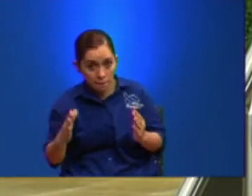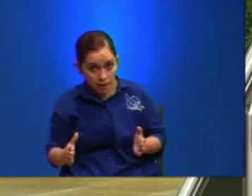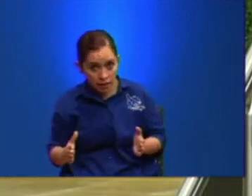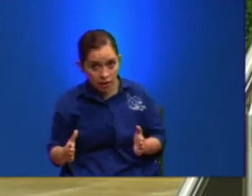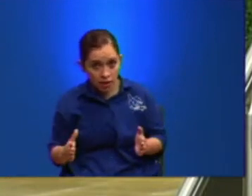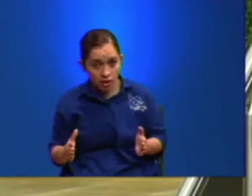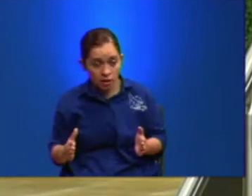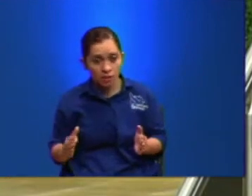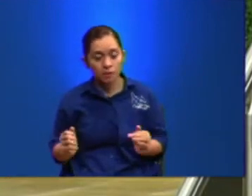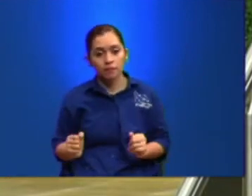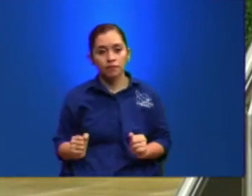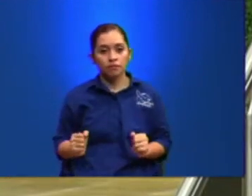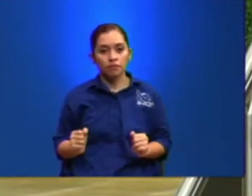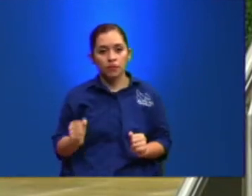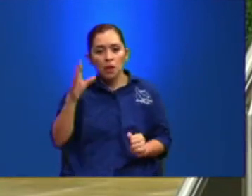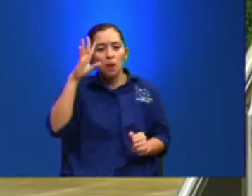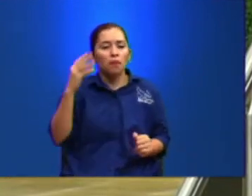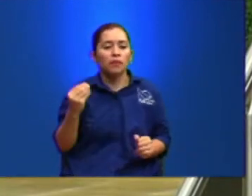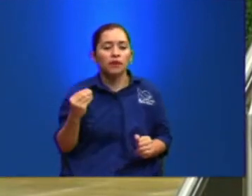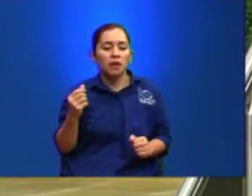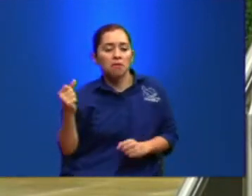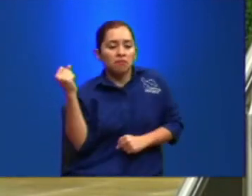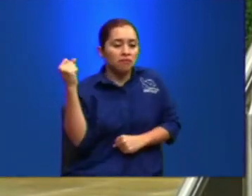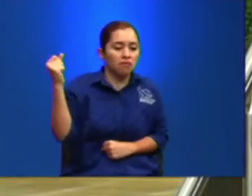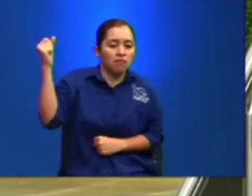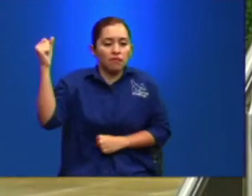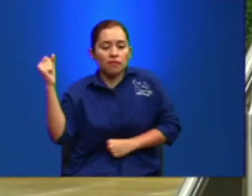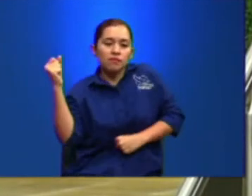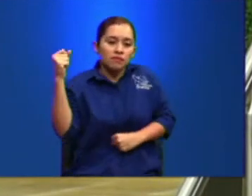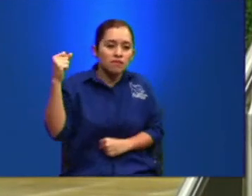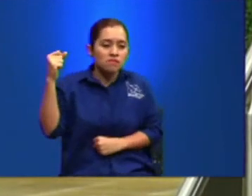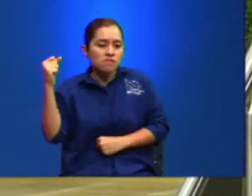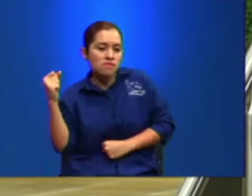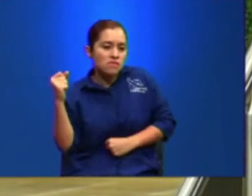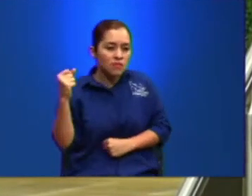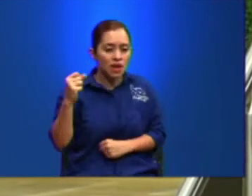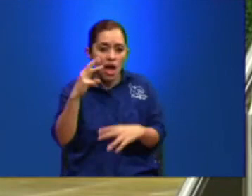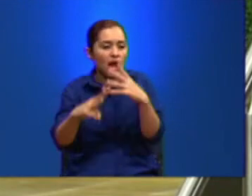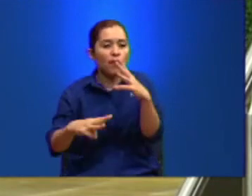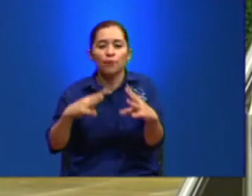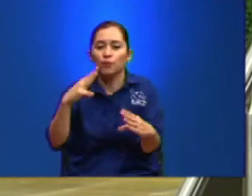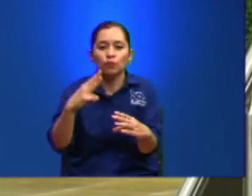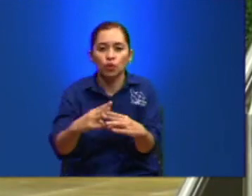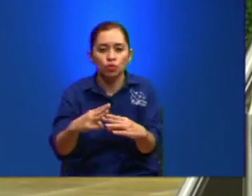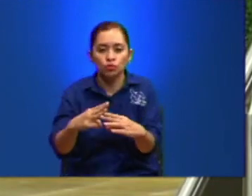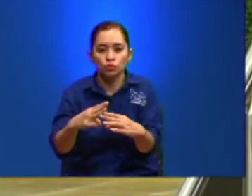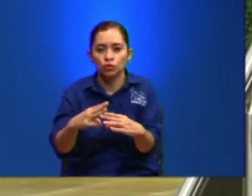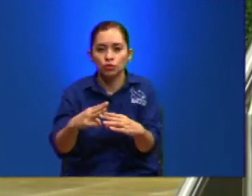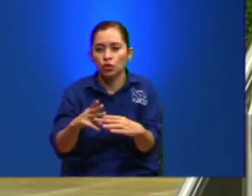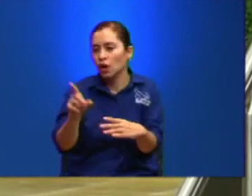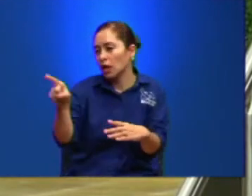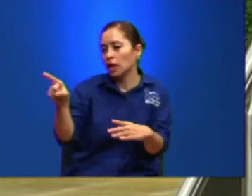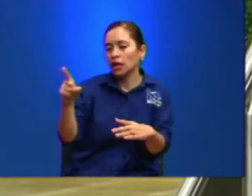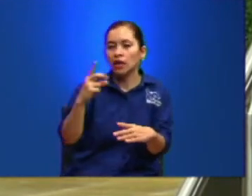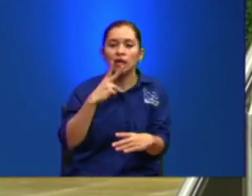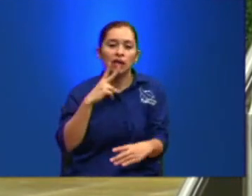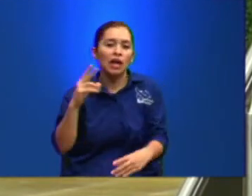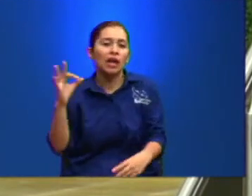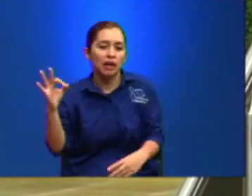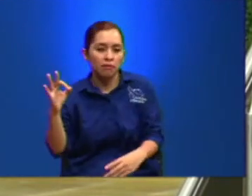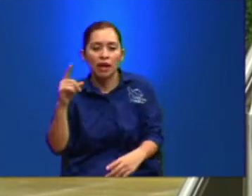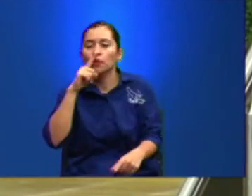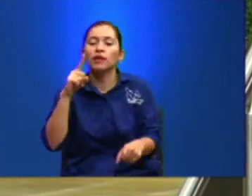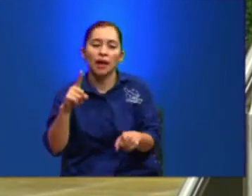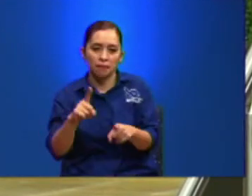con sus ventajas fiestas de fin de año y ahí está el hermano que no está muerto pero está